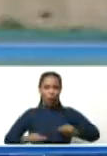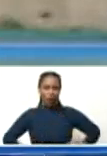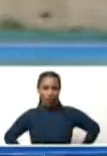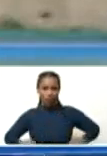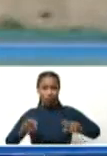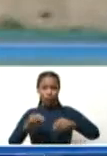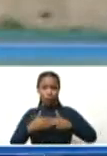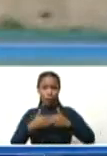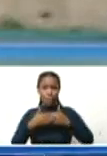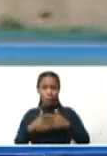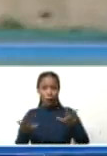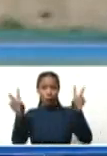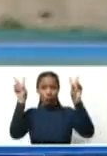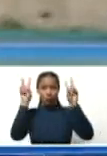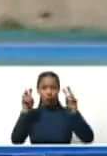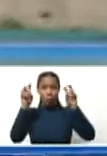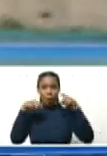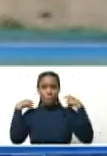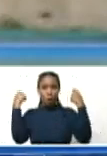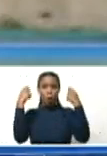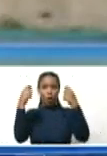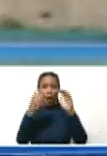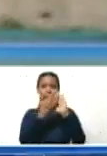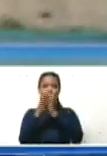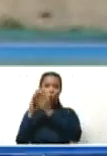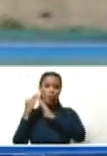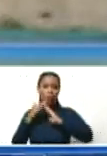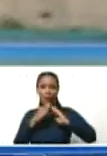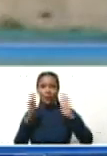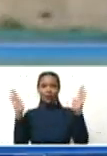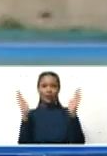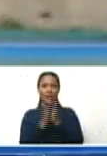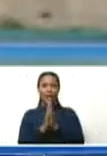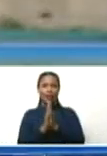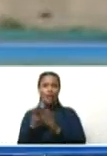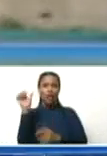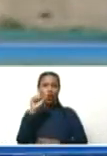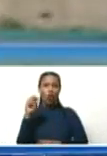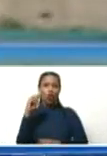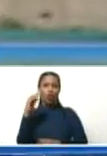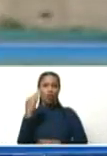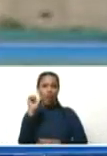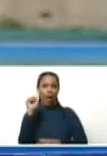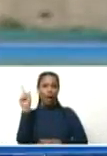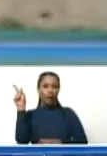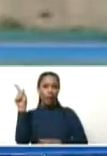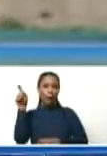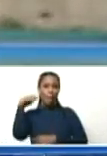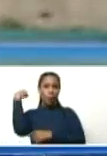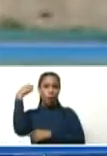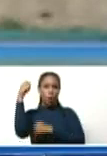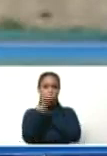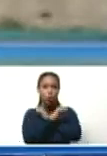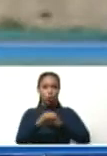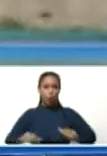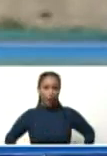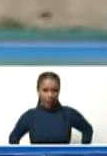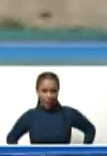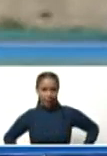reinaugurando un consultorio popular en la comunidad de Santa Sofía, en el municipio Páez, en Acarigua. Un